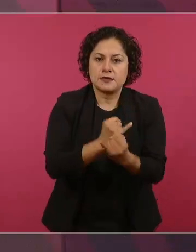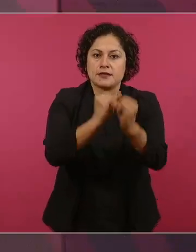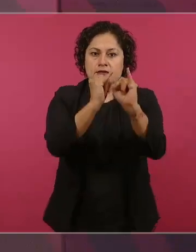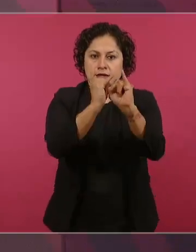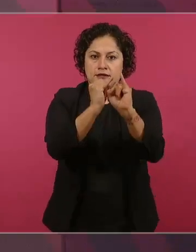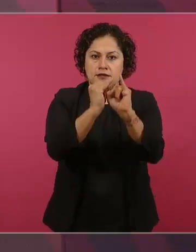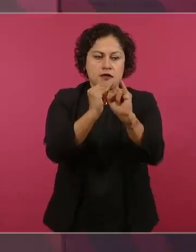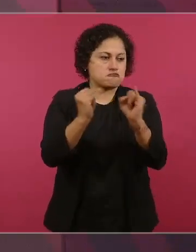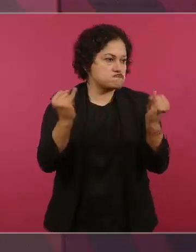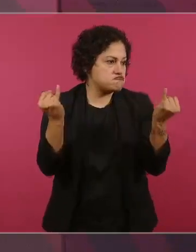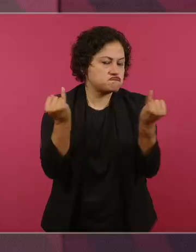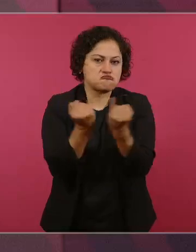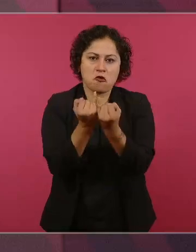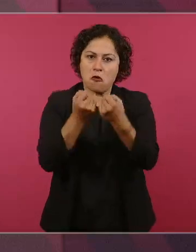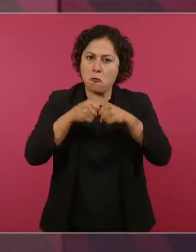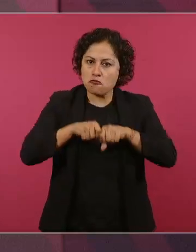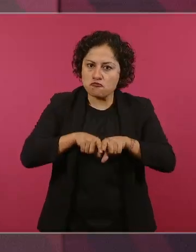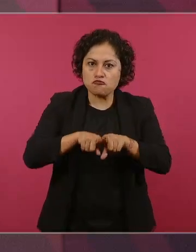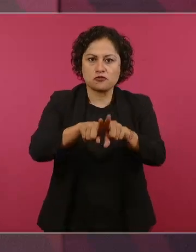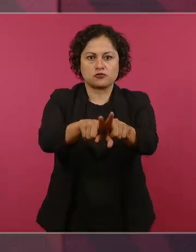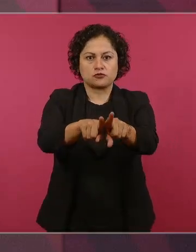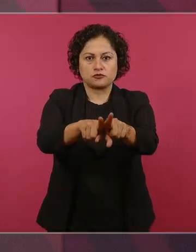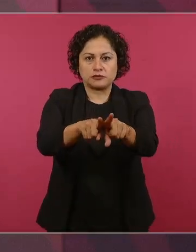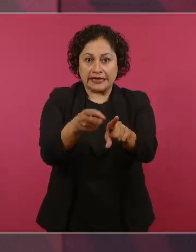Es un proceso nuevo.